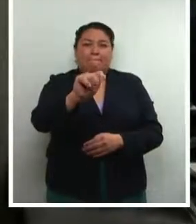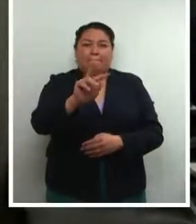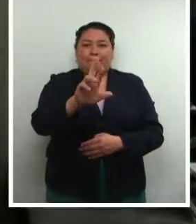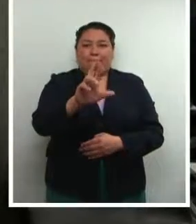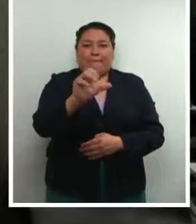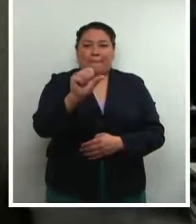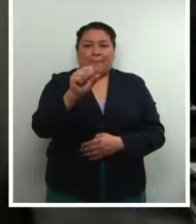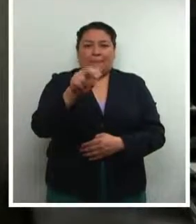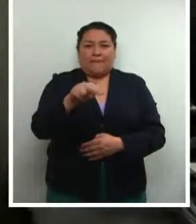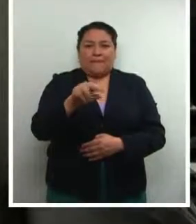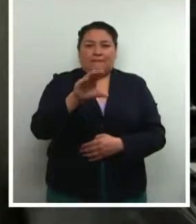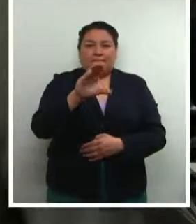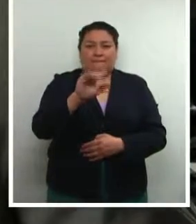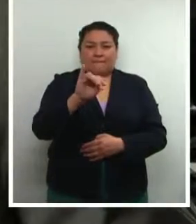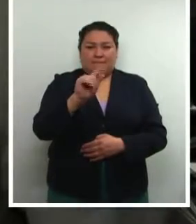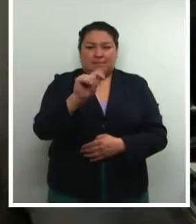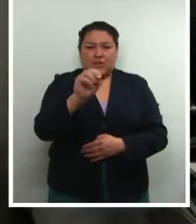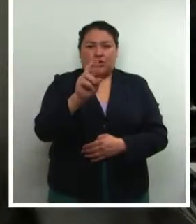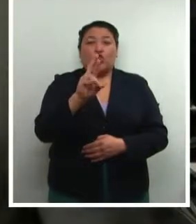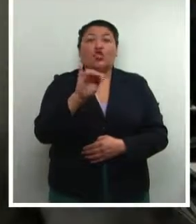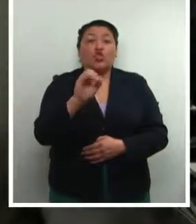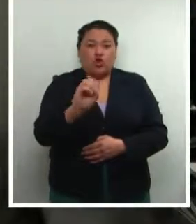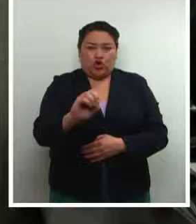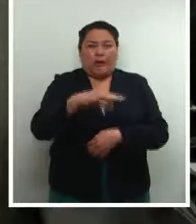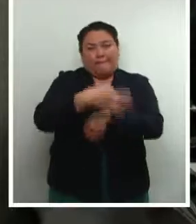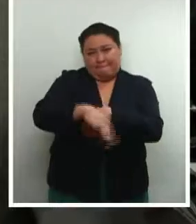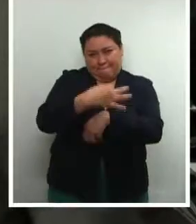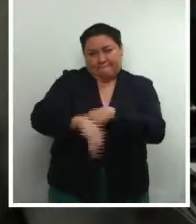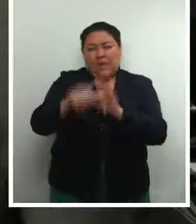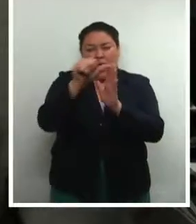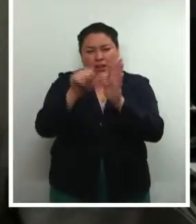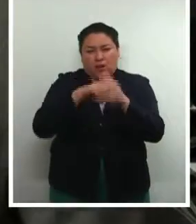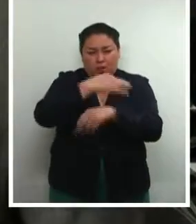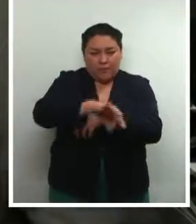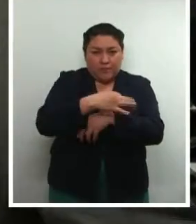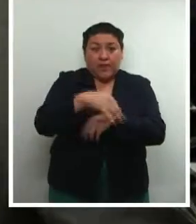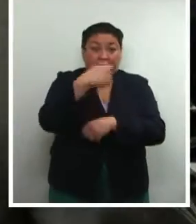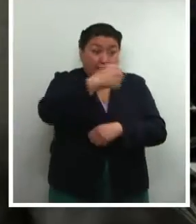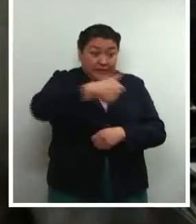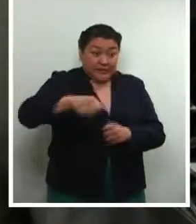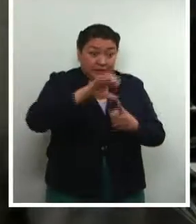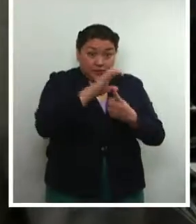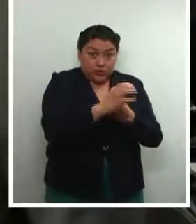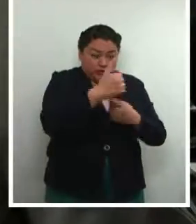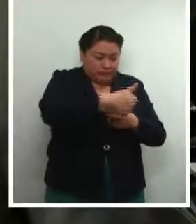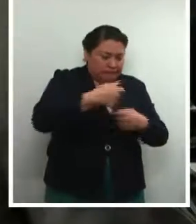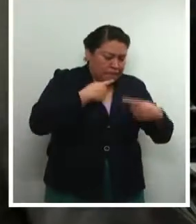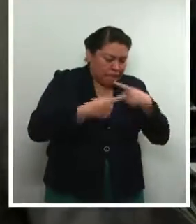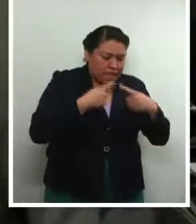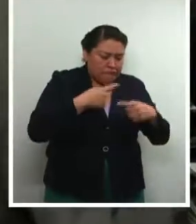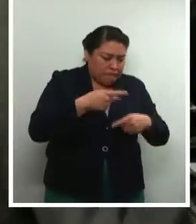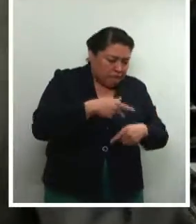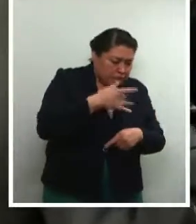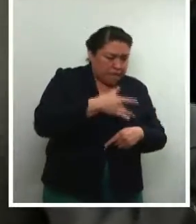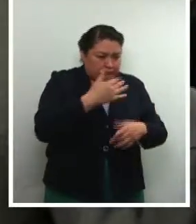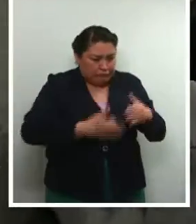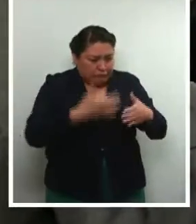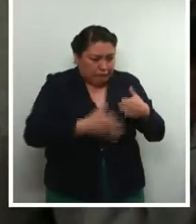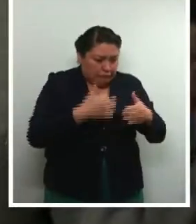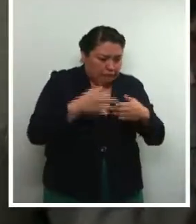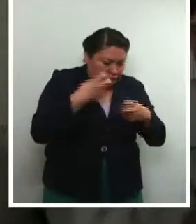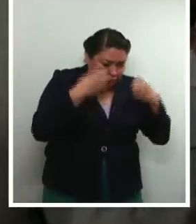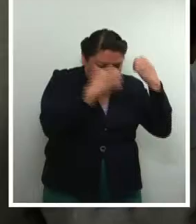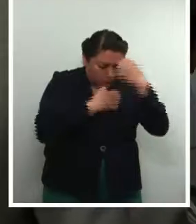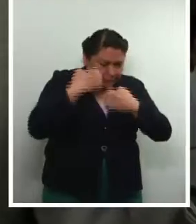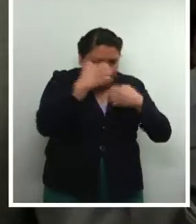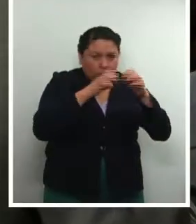por supuesto, analizados y discutidos en las comisiones que se han conformado precisamente para llevar a cabo el